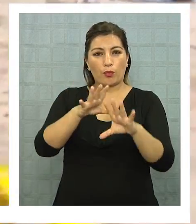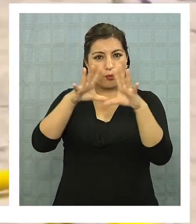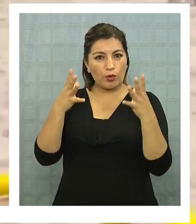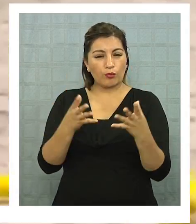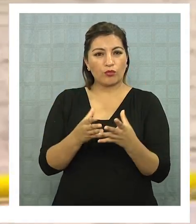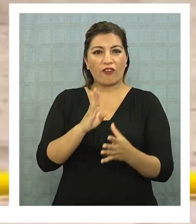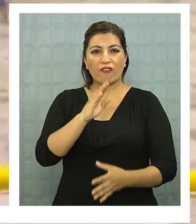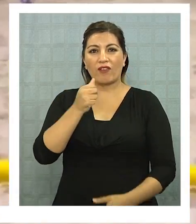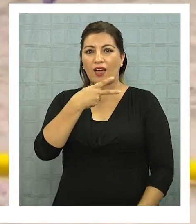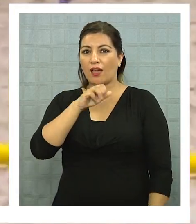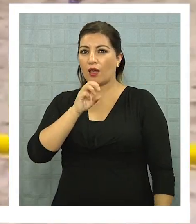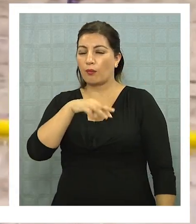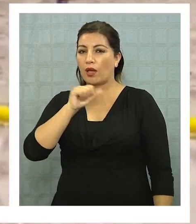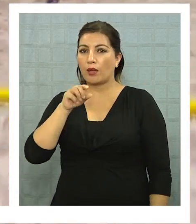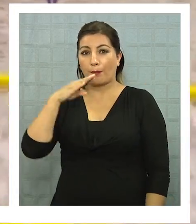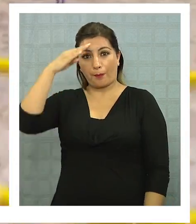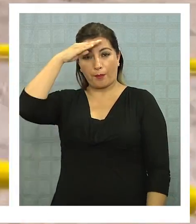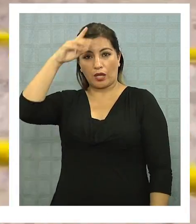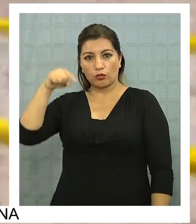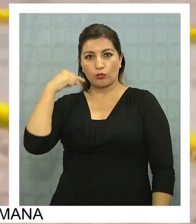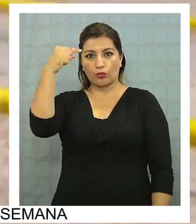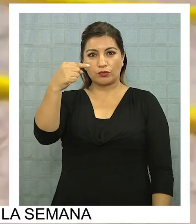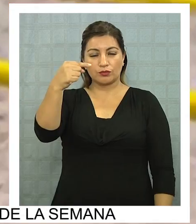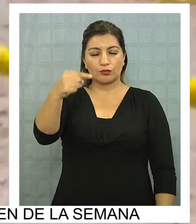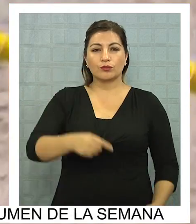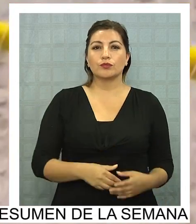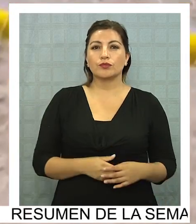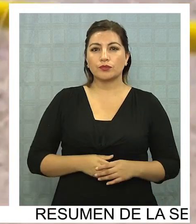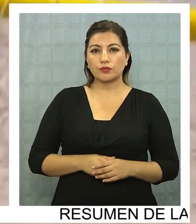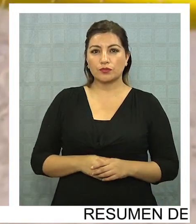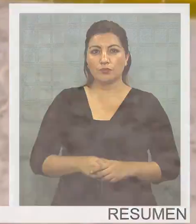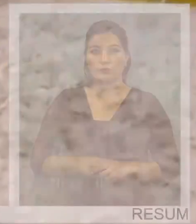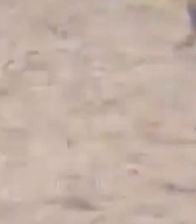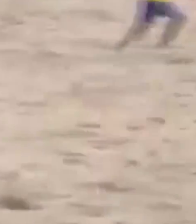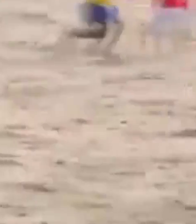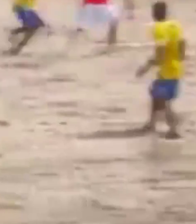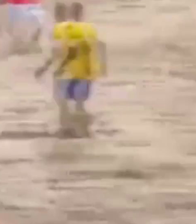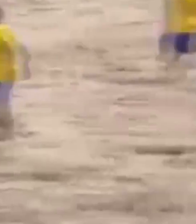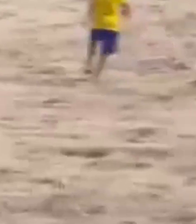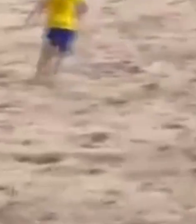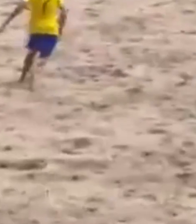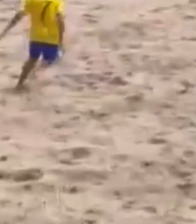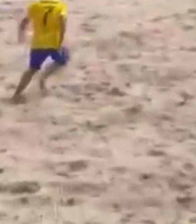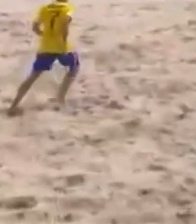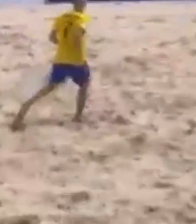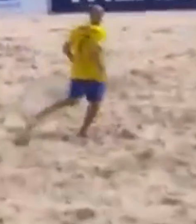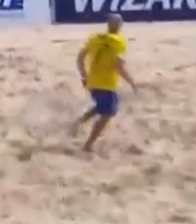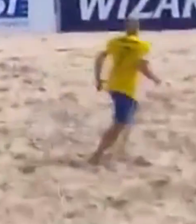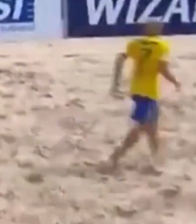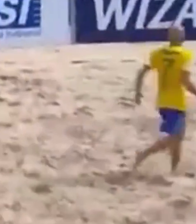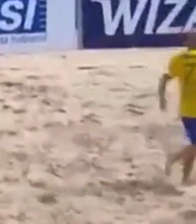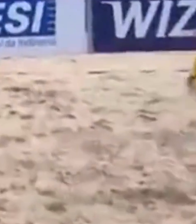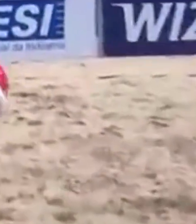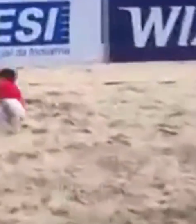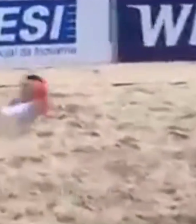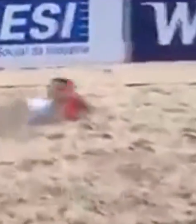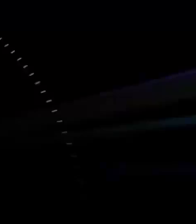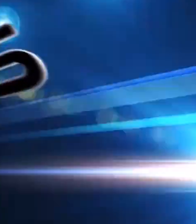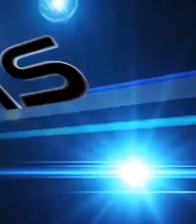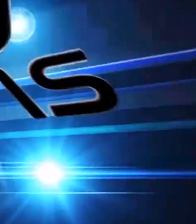Mundial de Nassau-Bahamas en mayo próximo. El acompañó, la bola quicó y fue parar dentro del gol del Brasil.